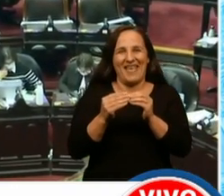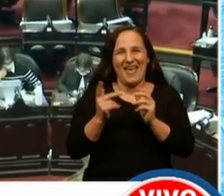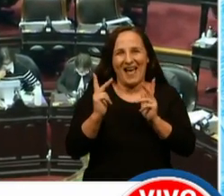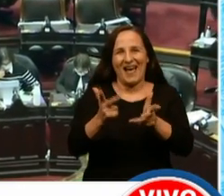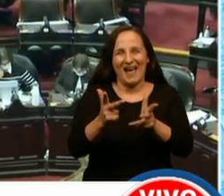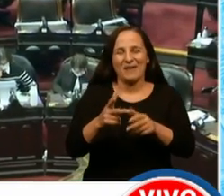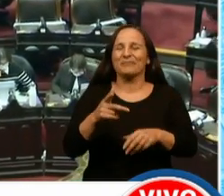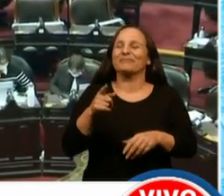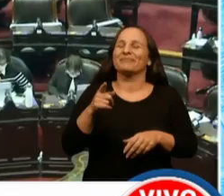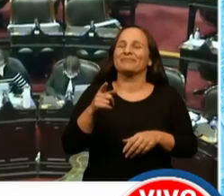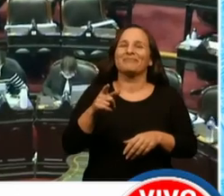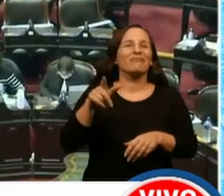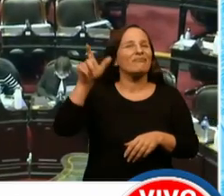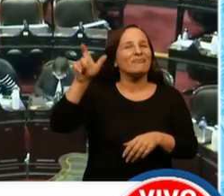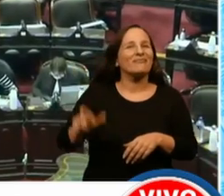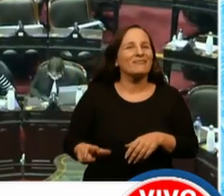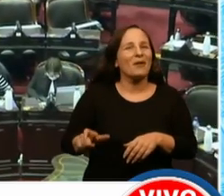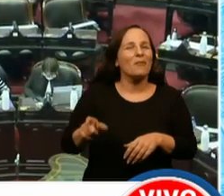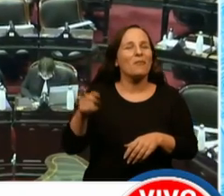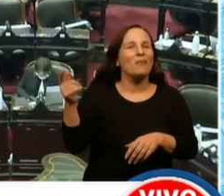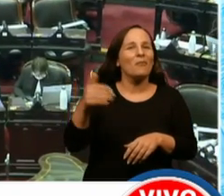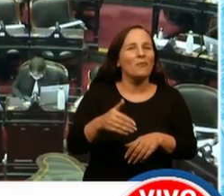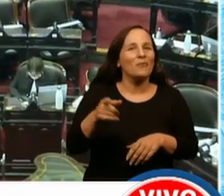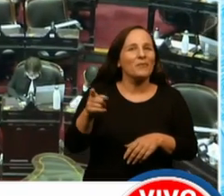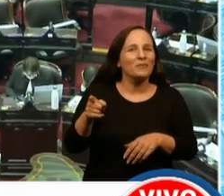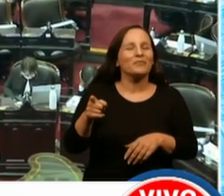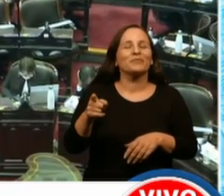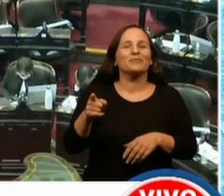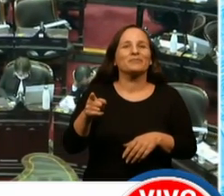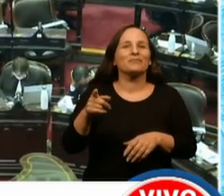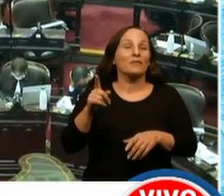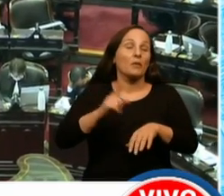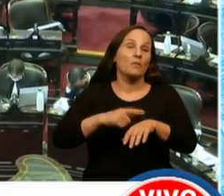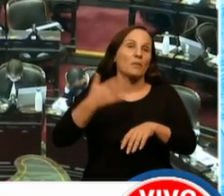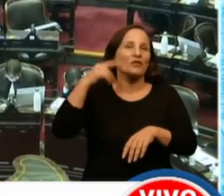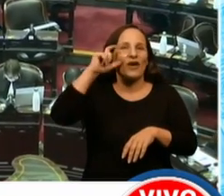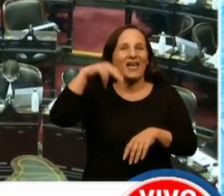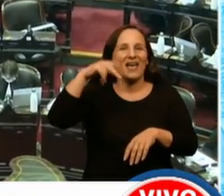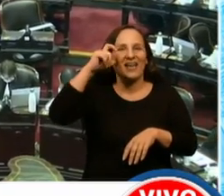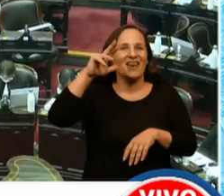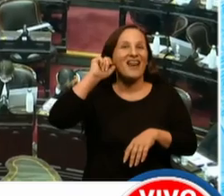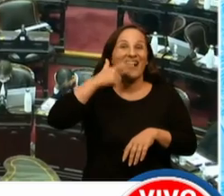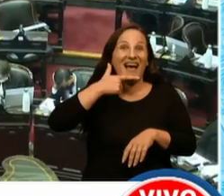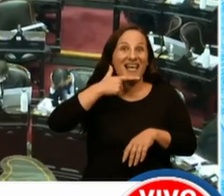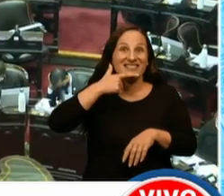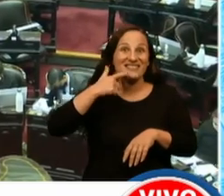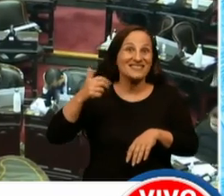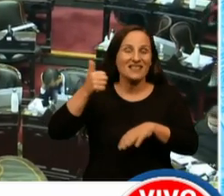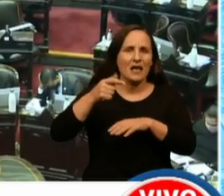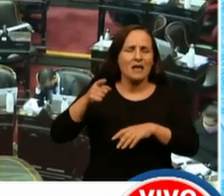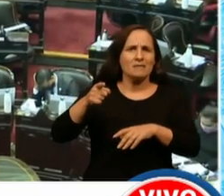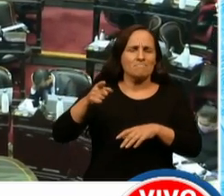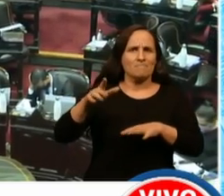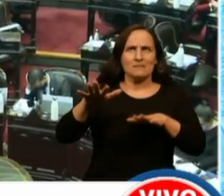destrato que sufrió él interventores enargás recordar a los